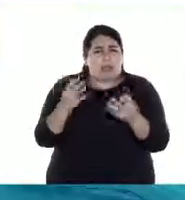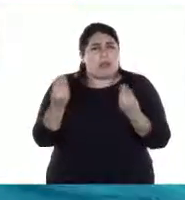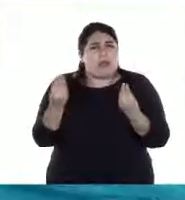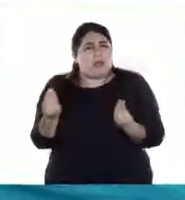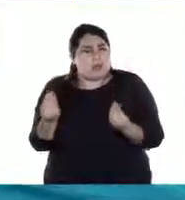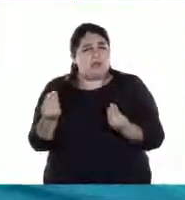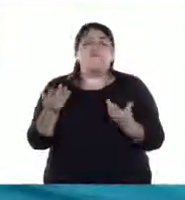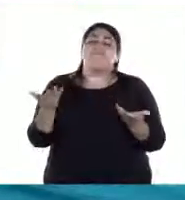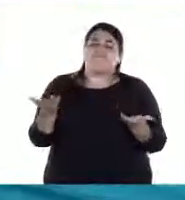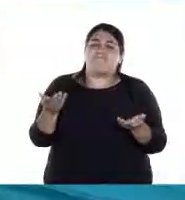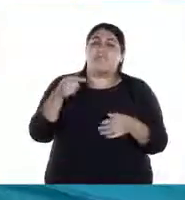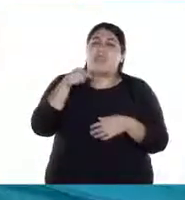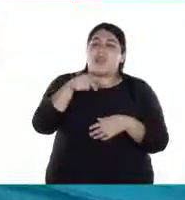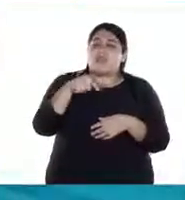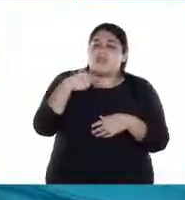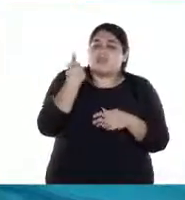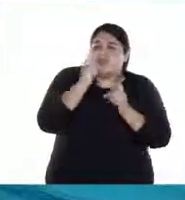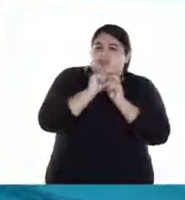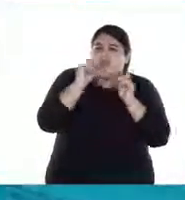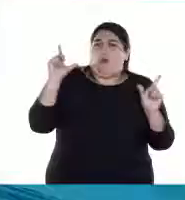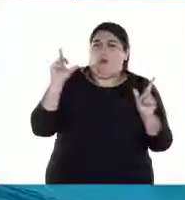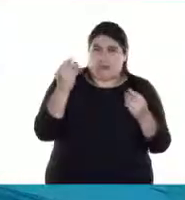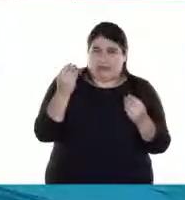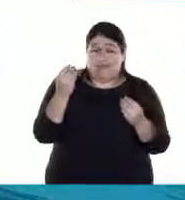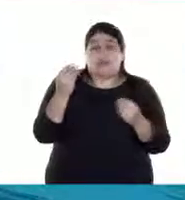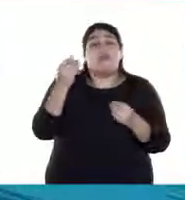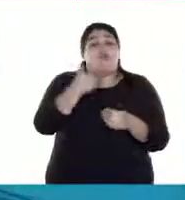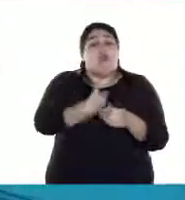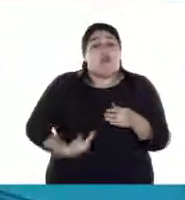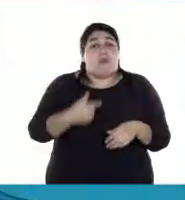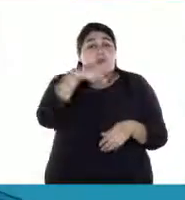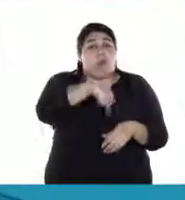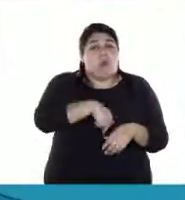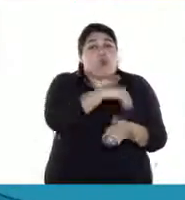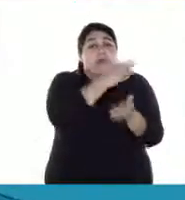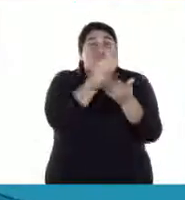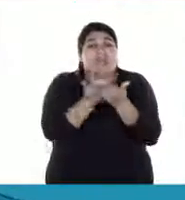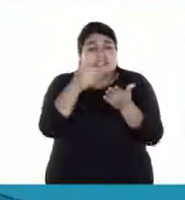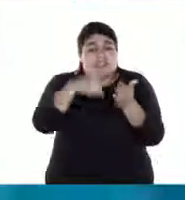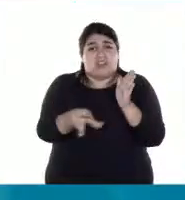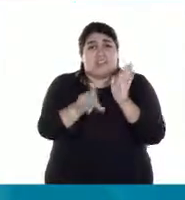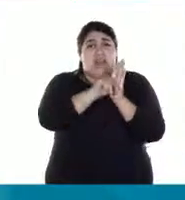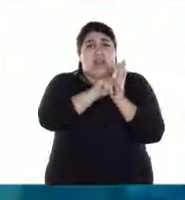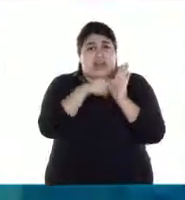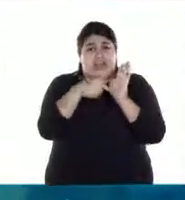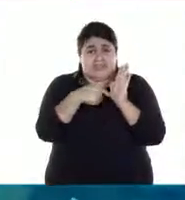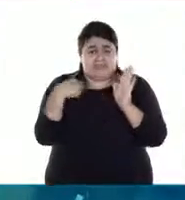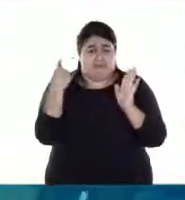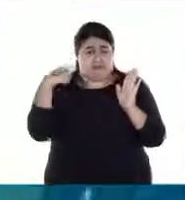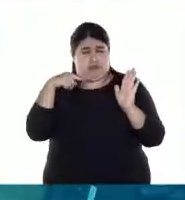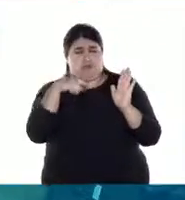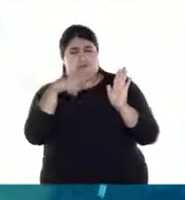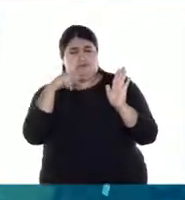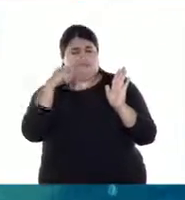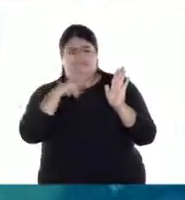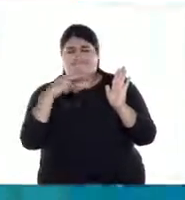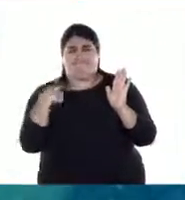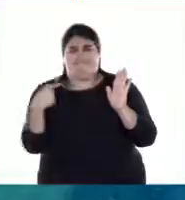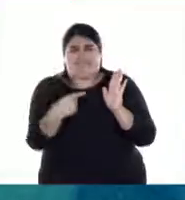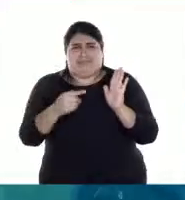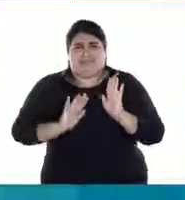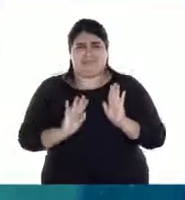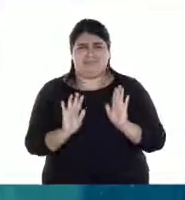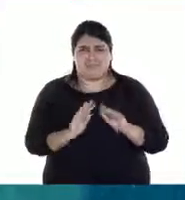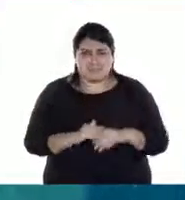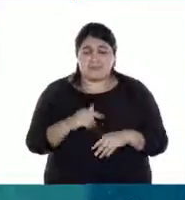por eso no sorprende que el Poder Ejecutivo haya presentado hoy esta ley que es escandalosa por donde se la mire. En primer lugar,